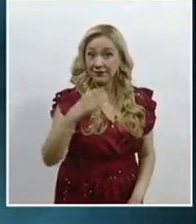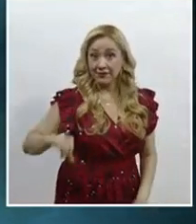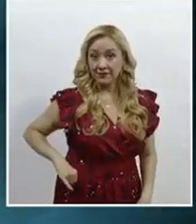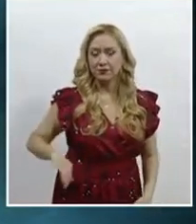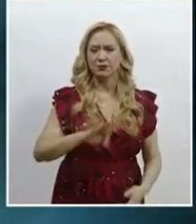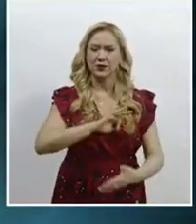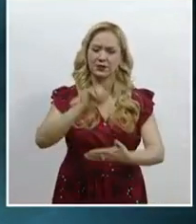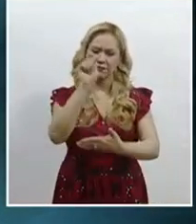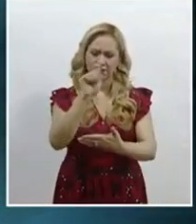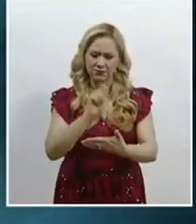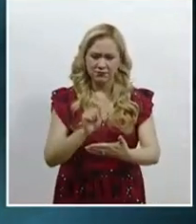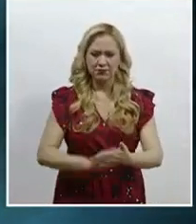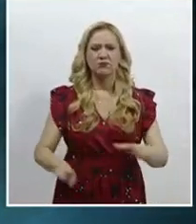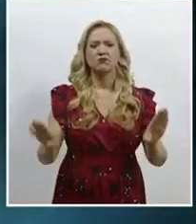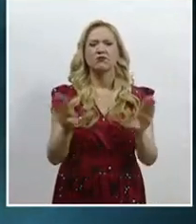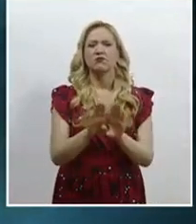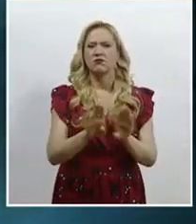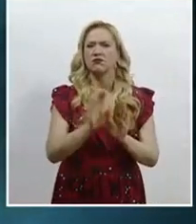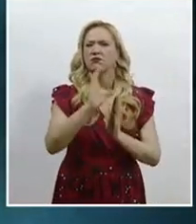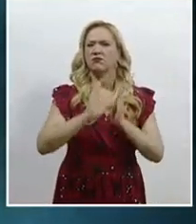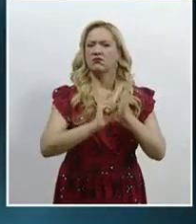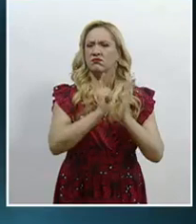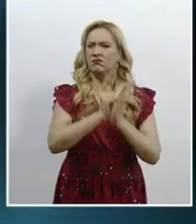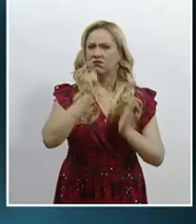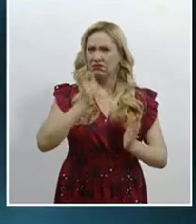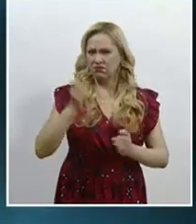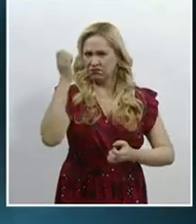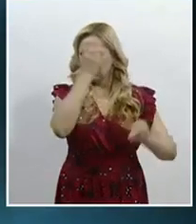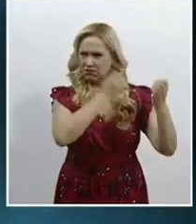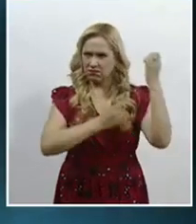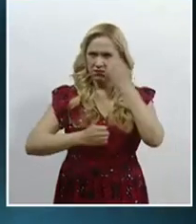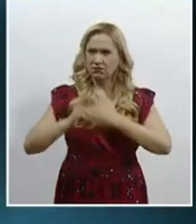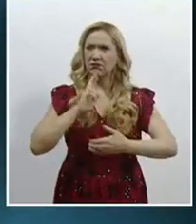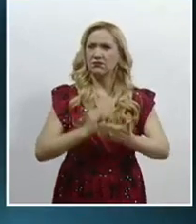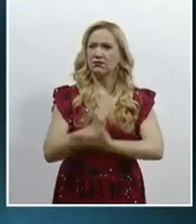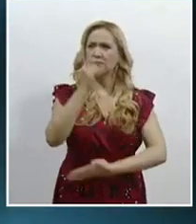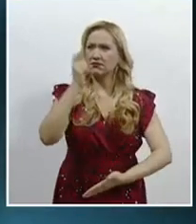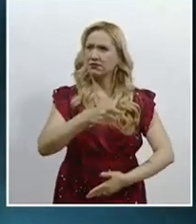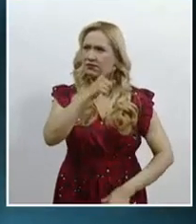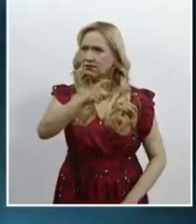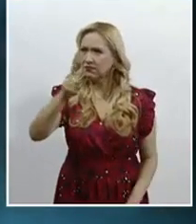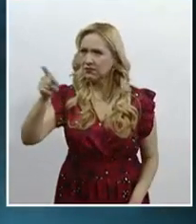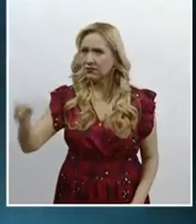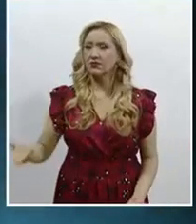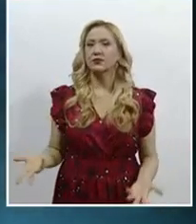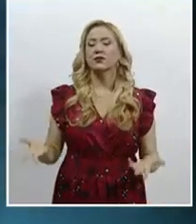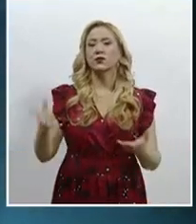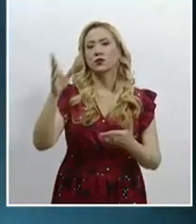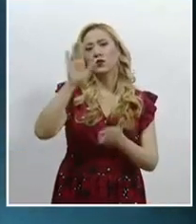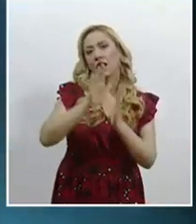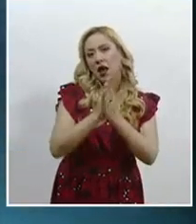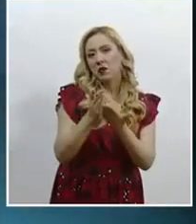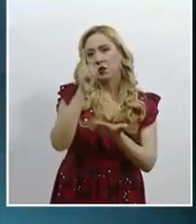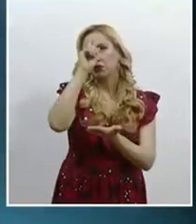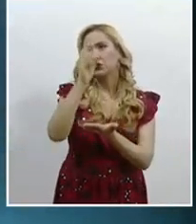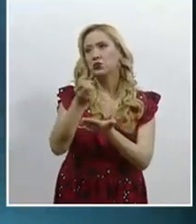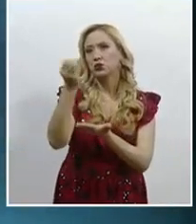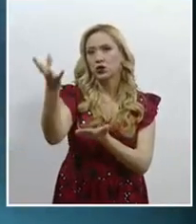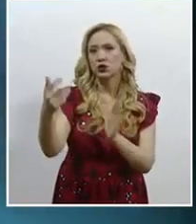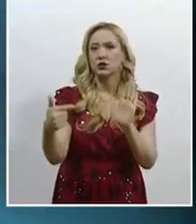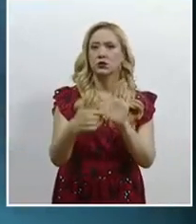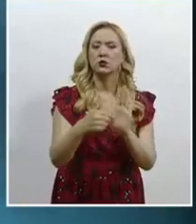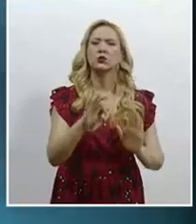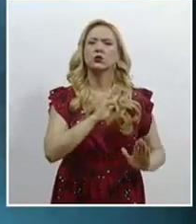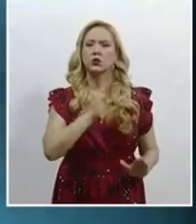enviar trabajos sobre doctrina constitucional, análisis crítico de casos y recomendaciones bibliográficas sobre la materia. Puede consultar